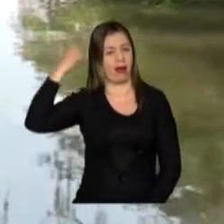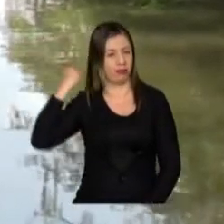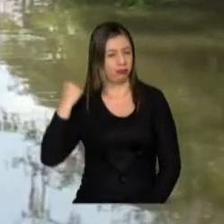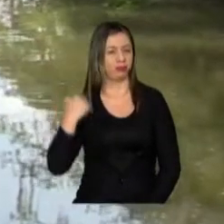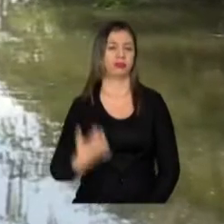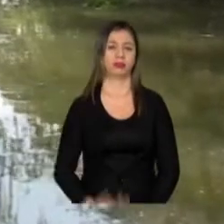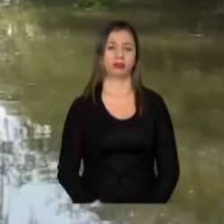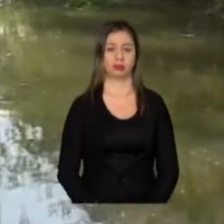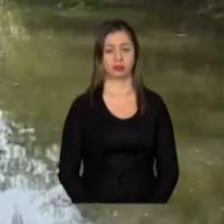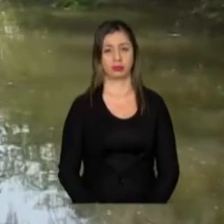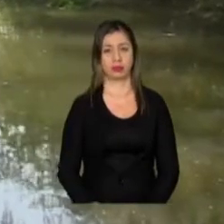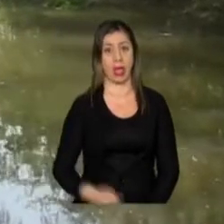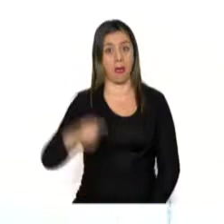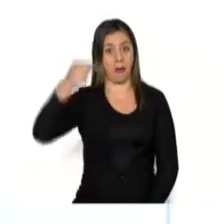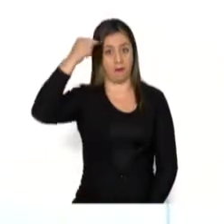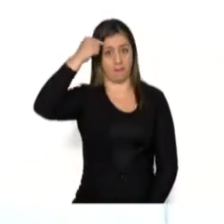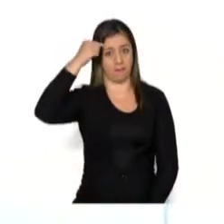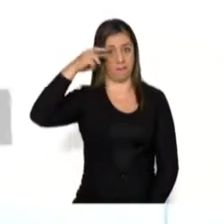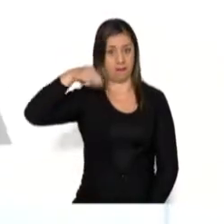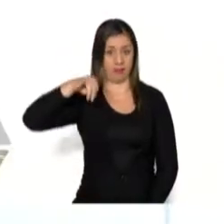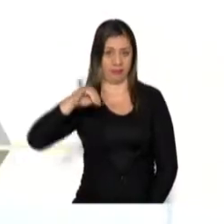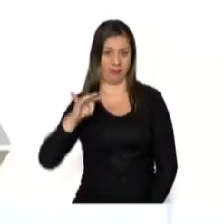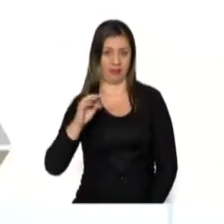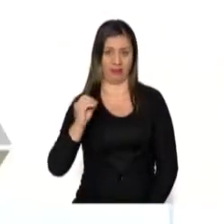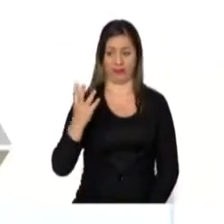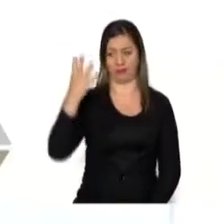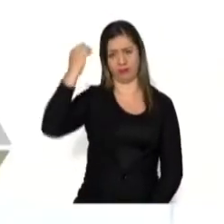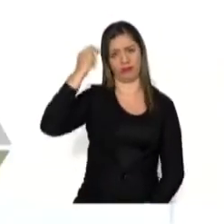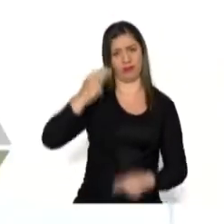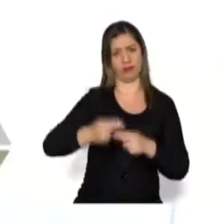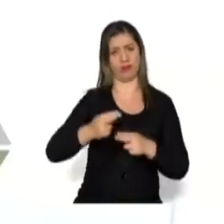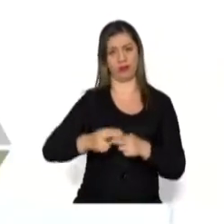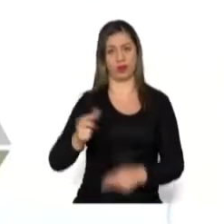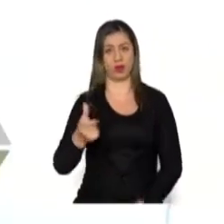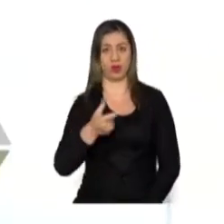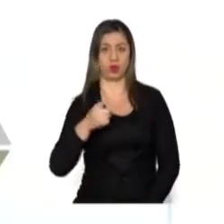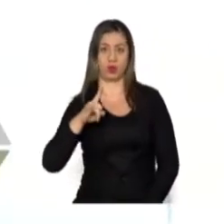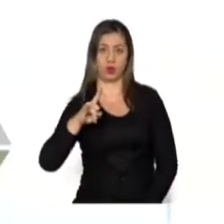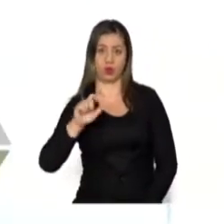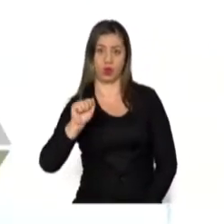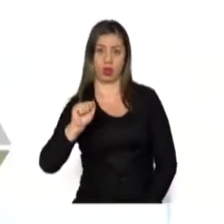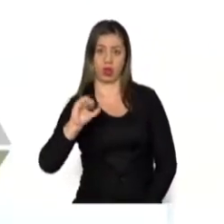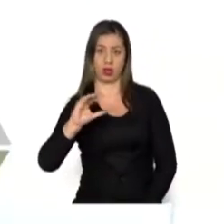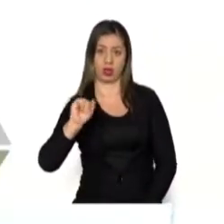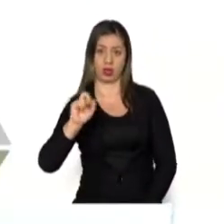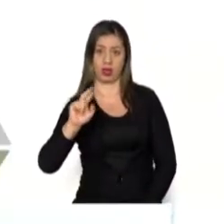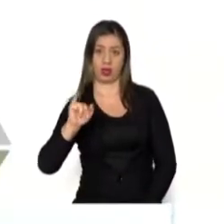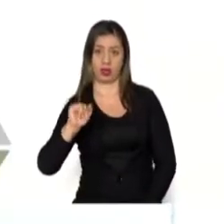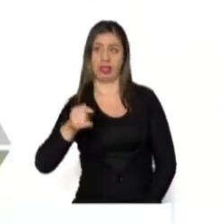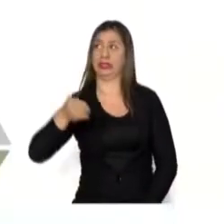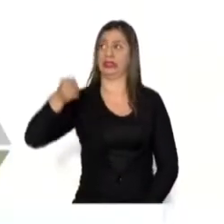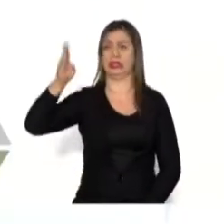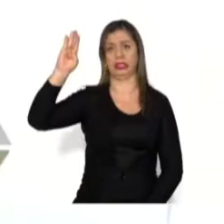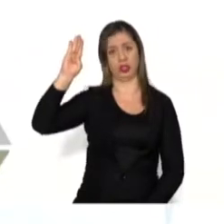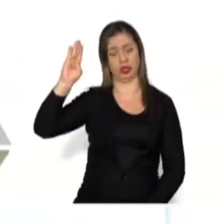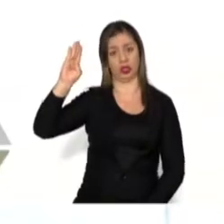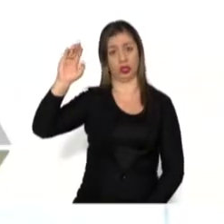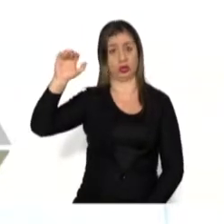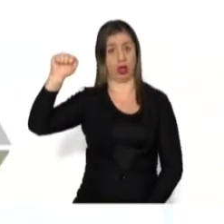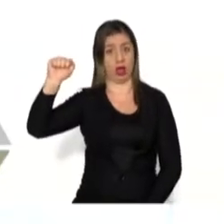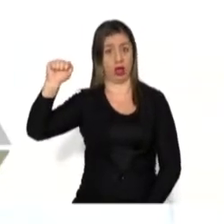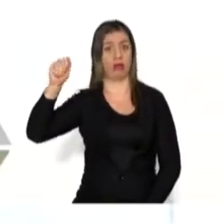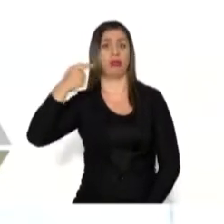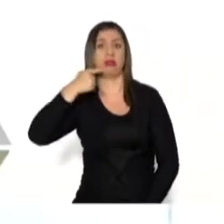míticas. Hay un mito sobre el origen del nombre Guacarí, que es de la diosa Guacar, que lo que dice el mito es que